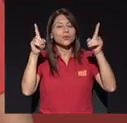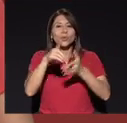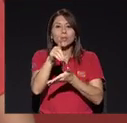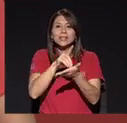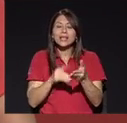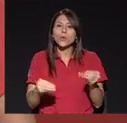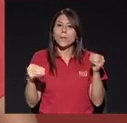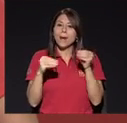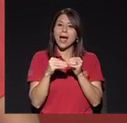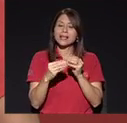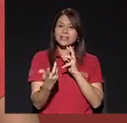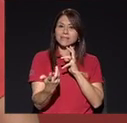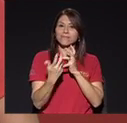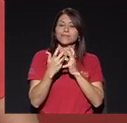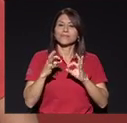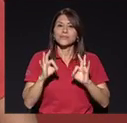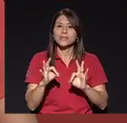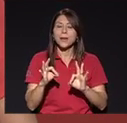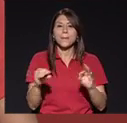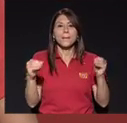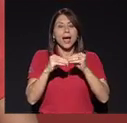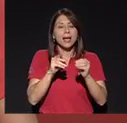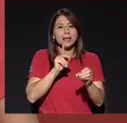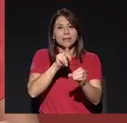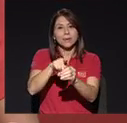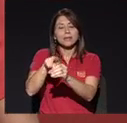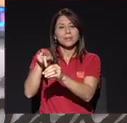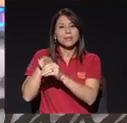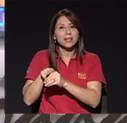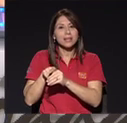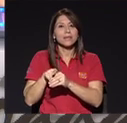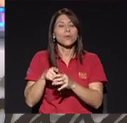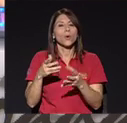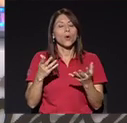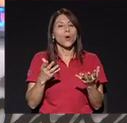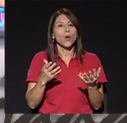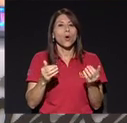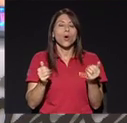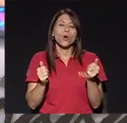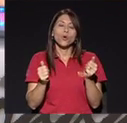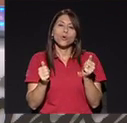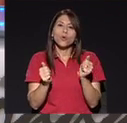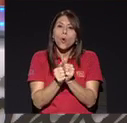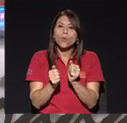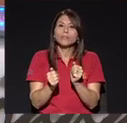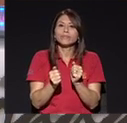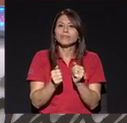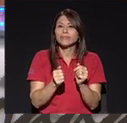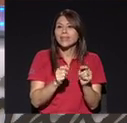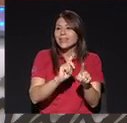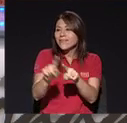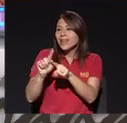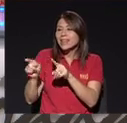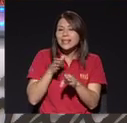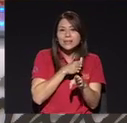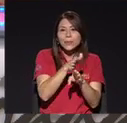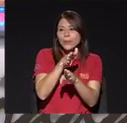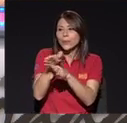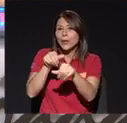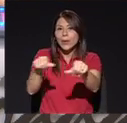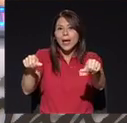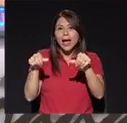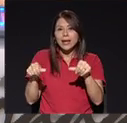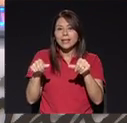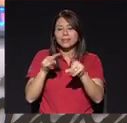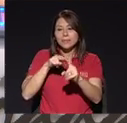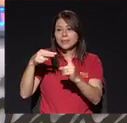diseño más asequible, más participativo, con complementariedad de especialidades y